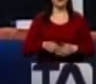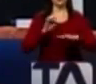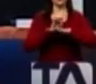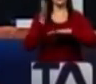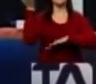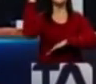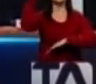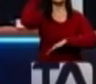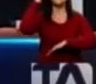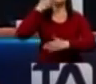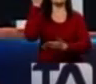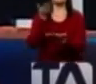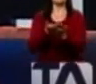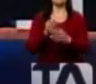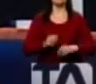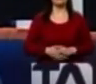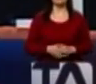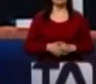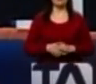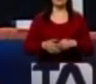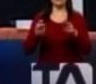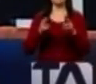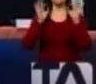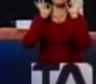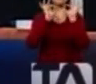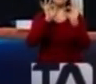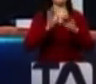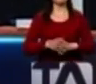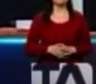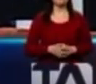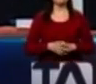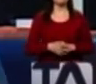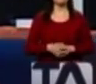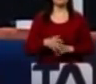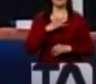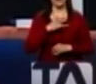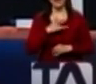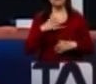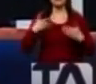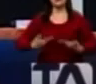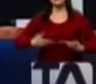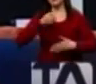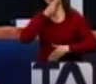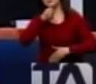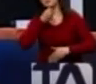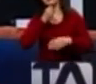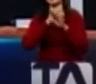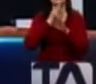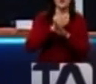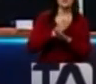ayer, tengo un recibimiento increíble. Yo apenas he podido descansar de entrevistas, de